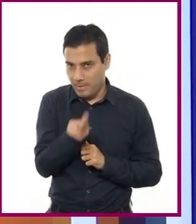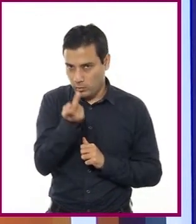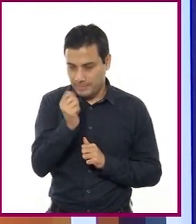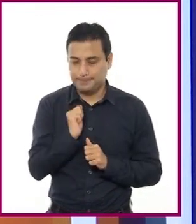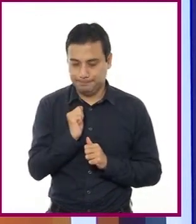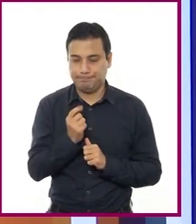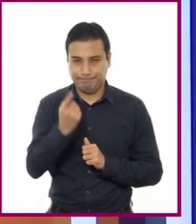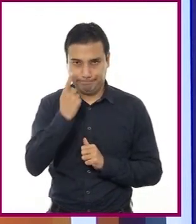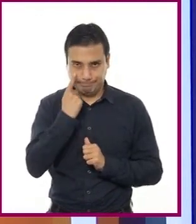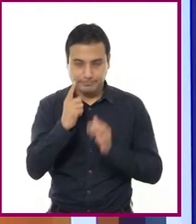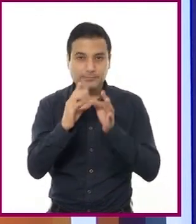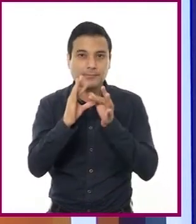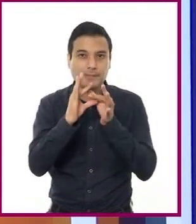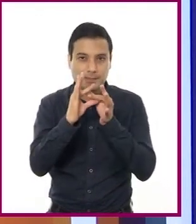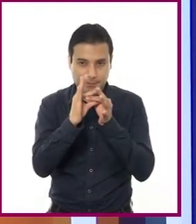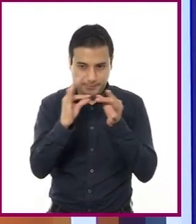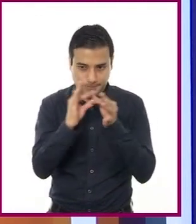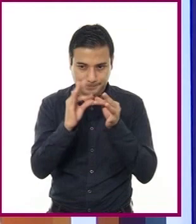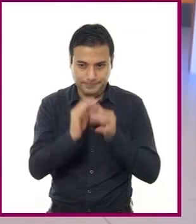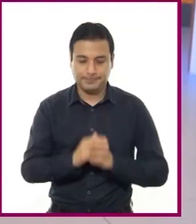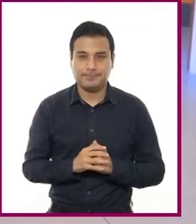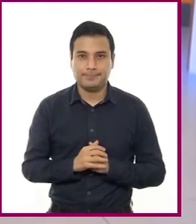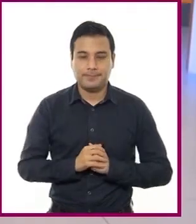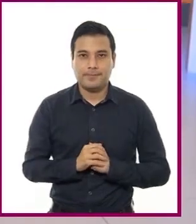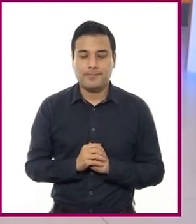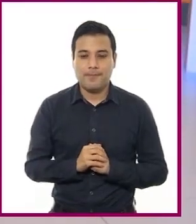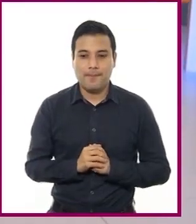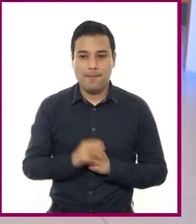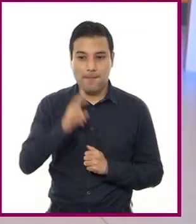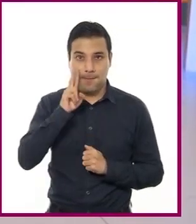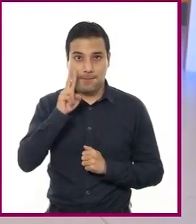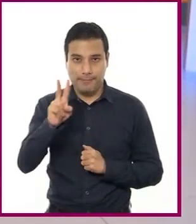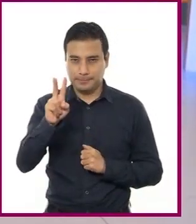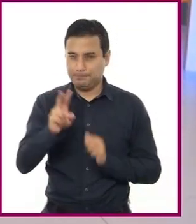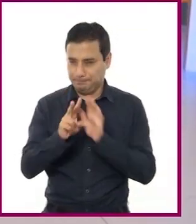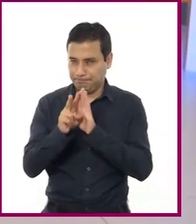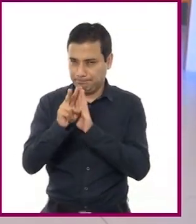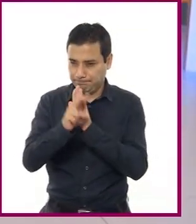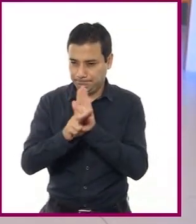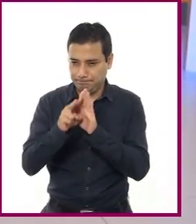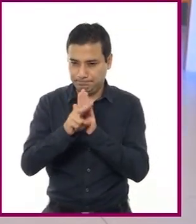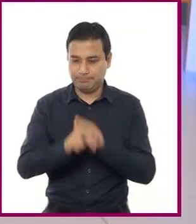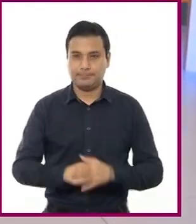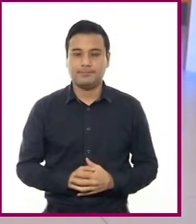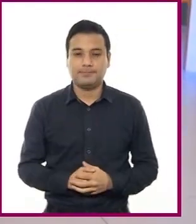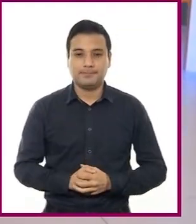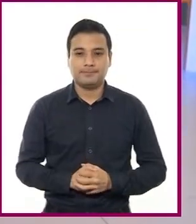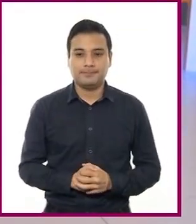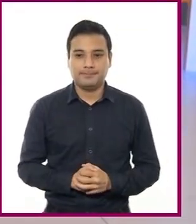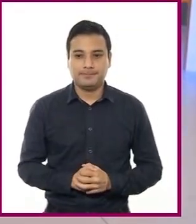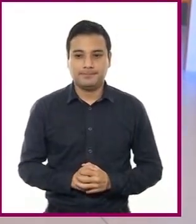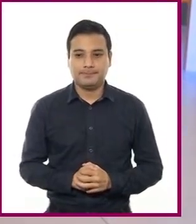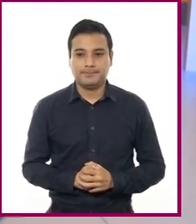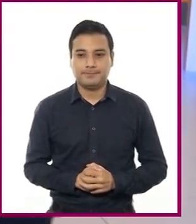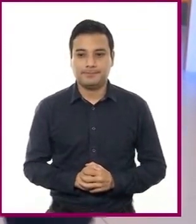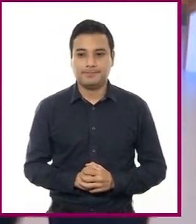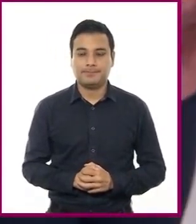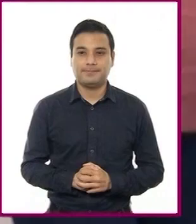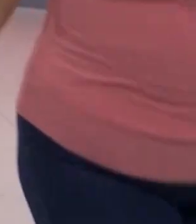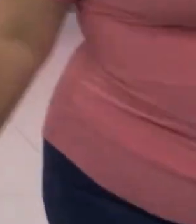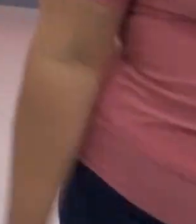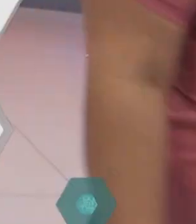que permiten que tengamos arco iris, veamos el siguiente material audiovisual. Vamos, maestra.